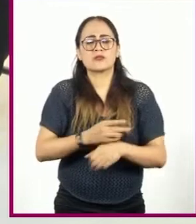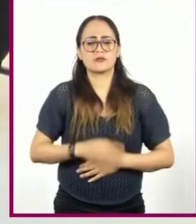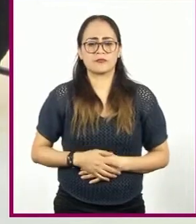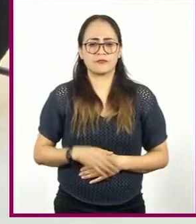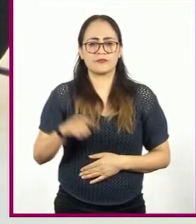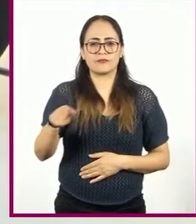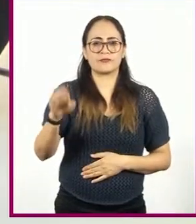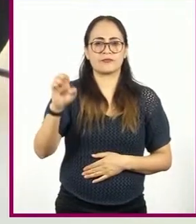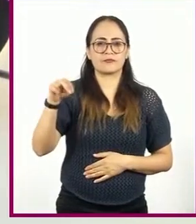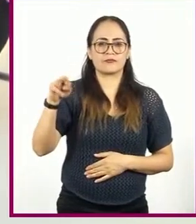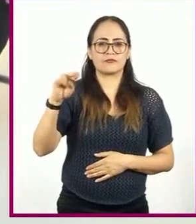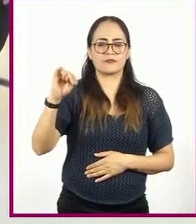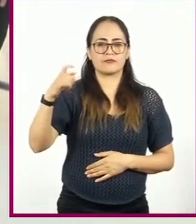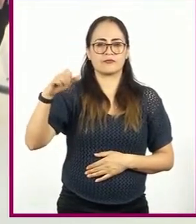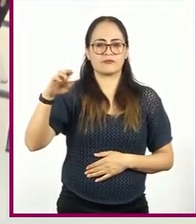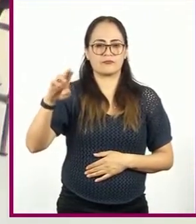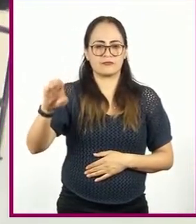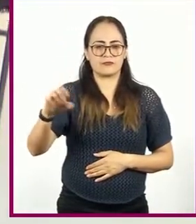Enrique.